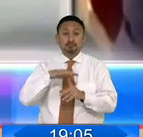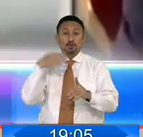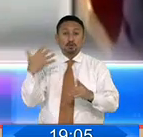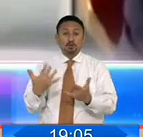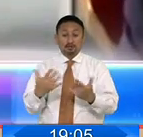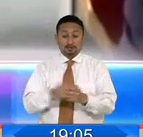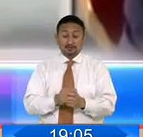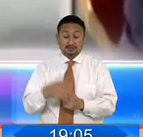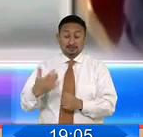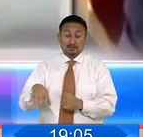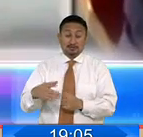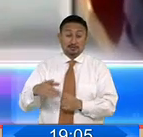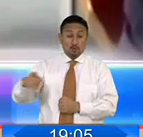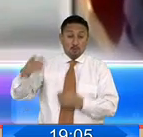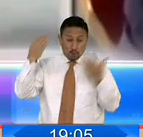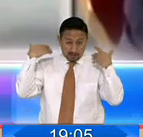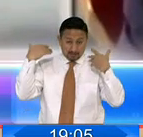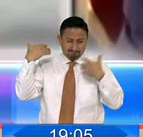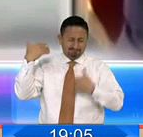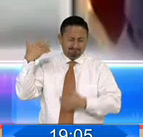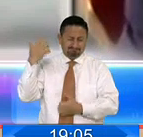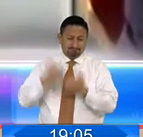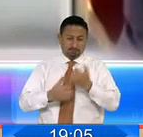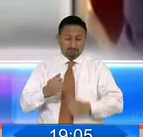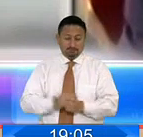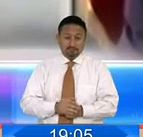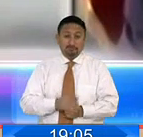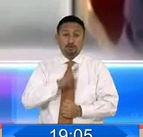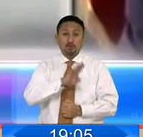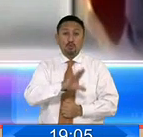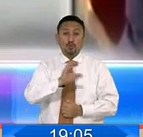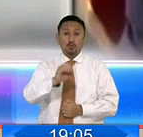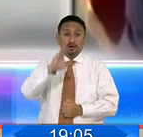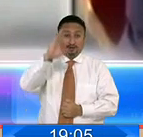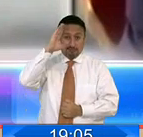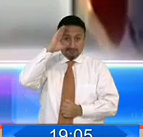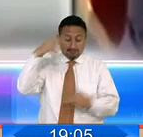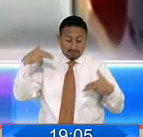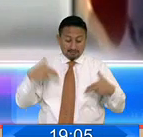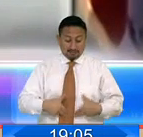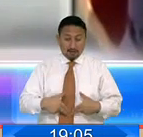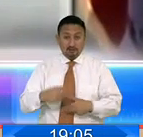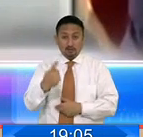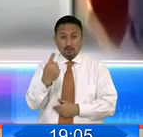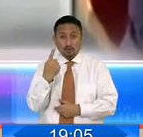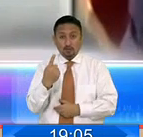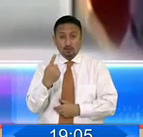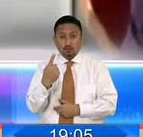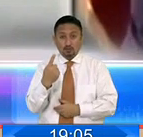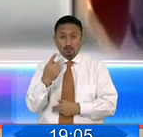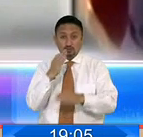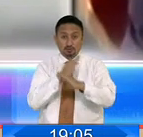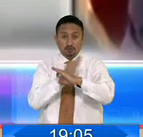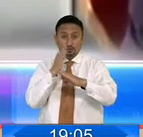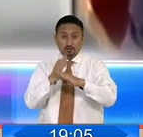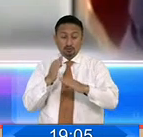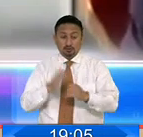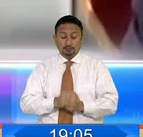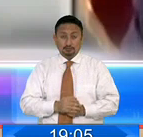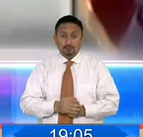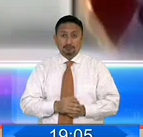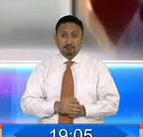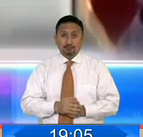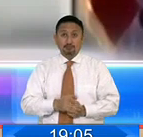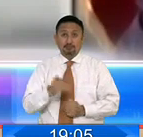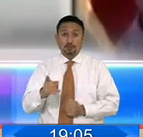aún más grave existen 40 agentes de seguridad penitenciaria por turno es decir cada agente de seguridad necesaria